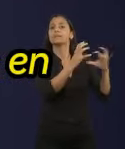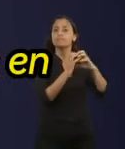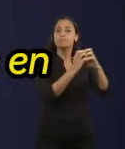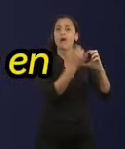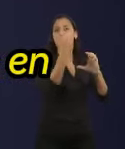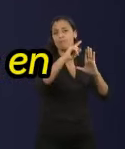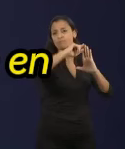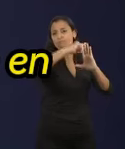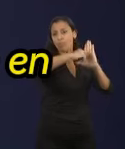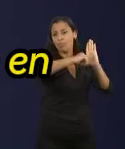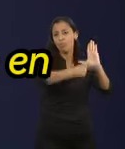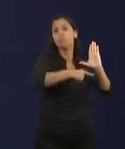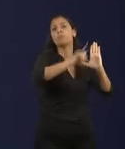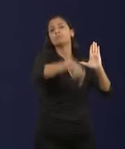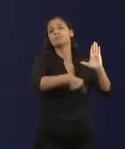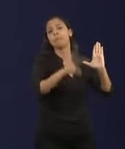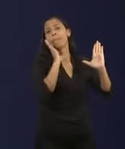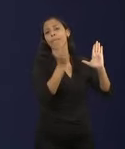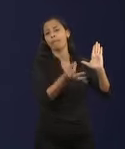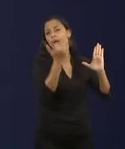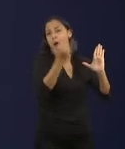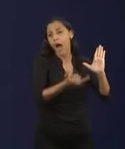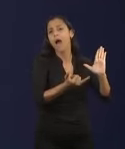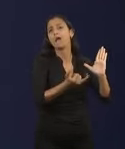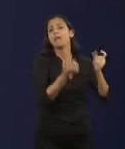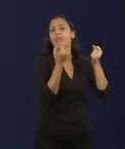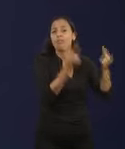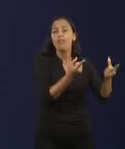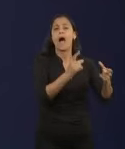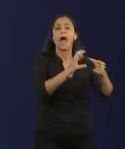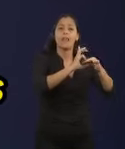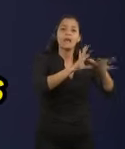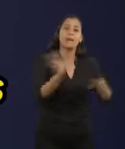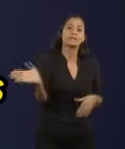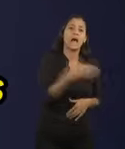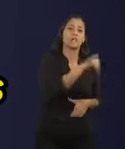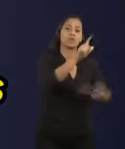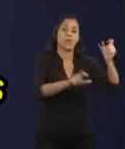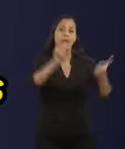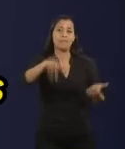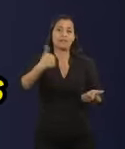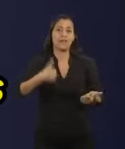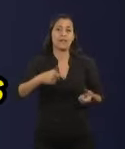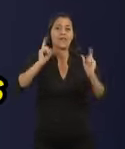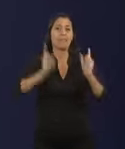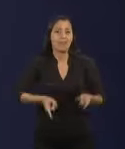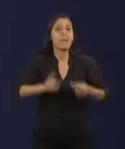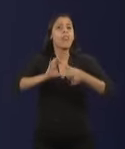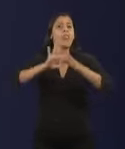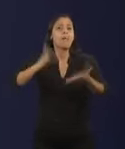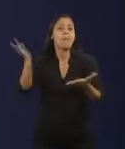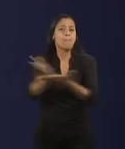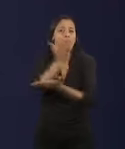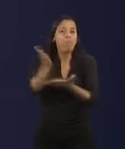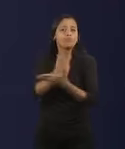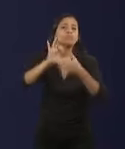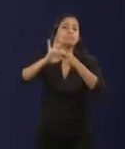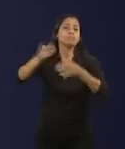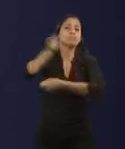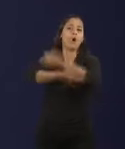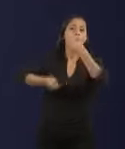puntos que van en camino a devolverle la libertad a los argentinos y del liberar fuerzas productivas y